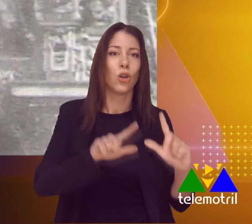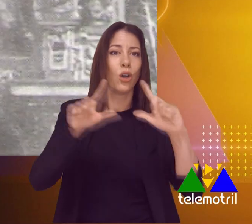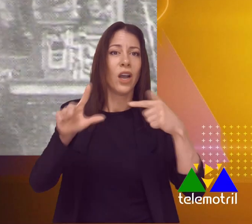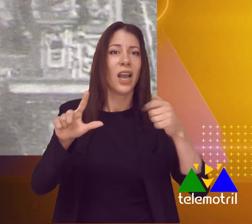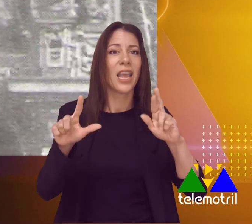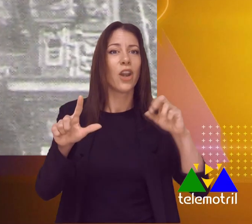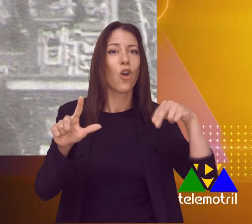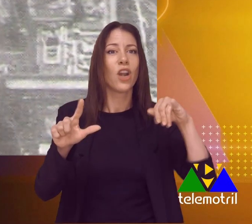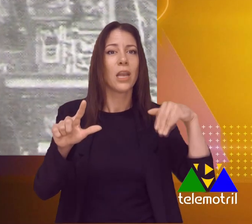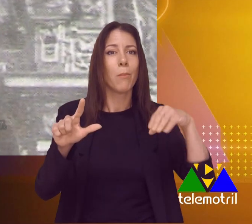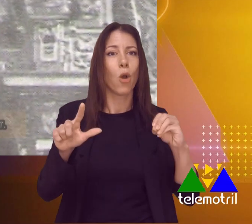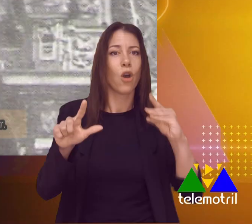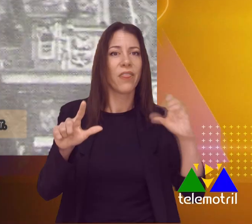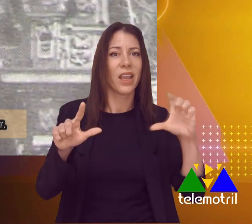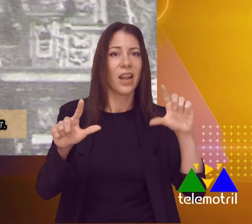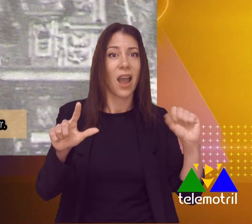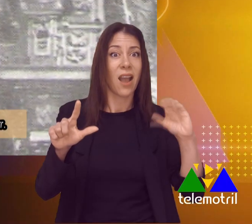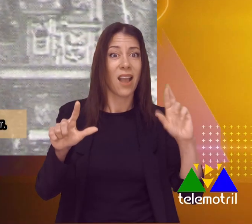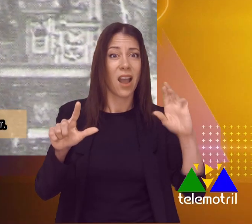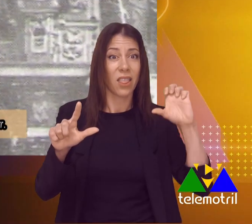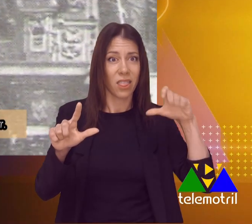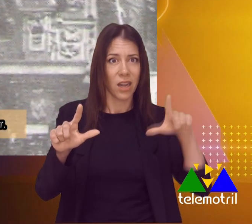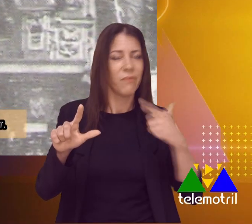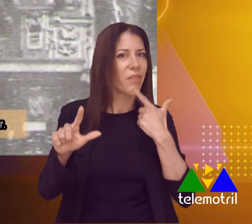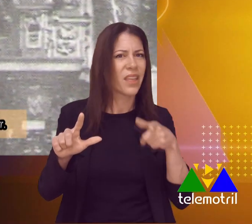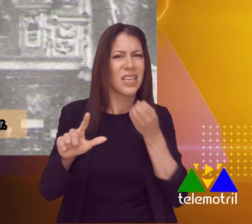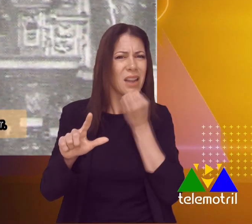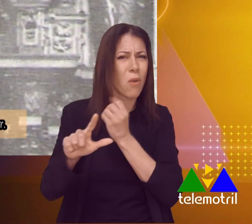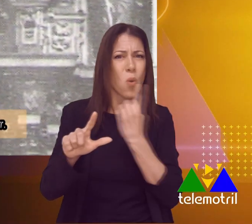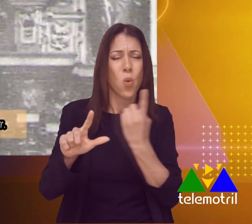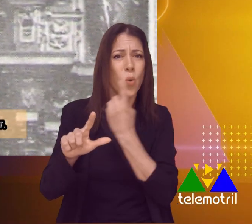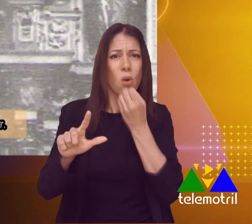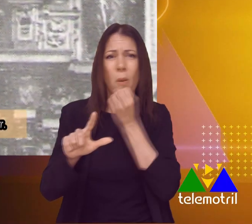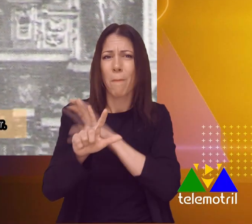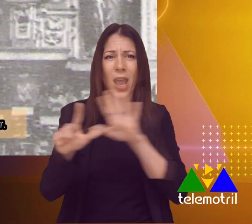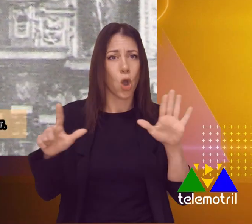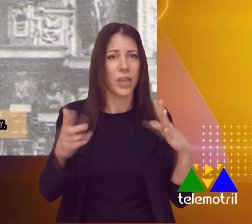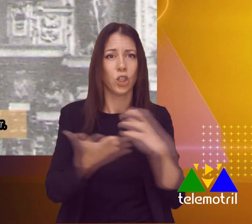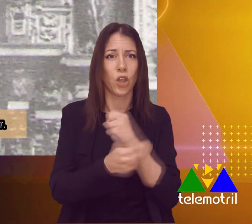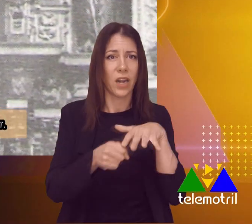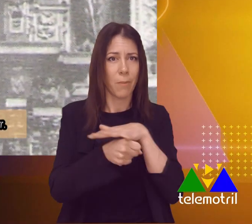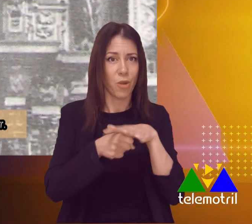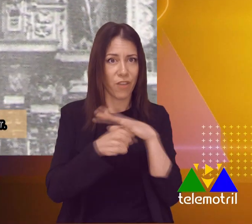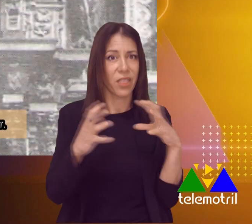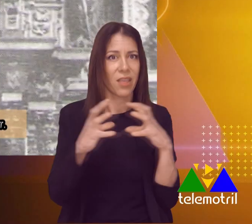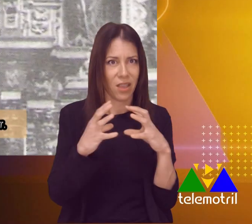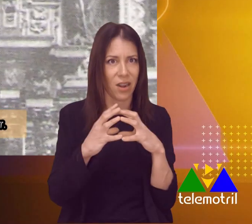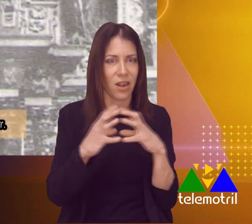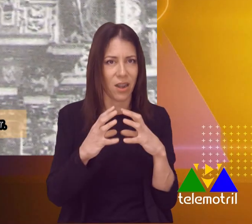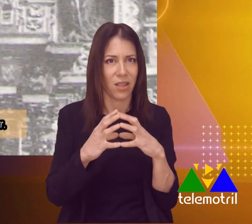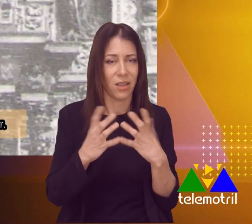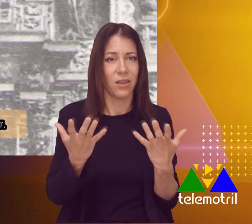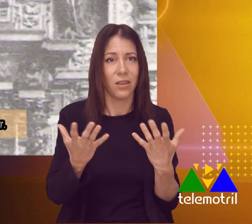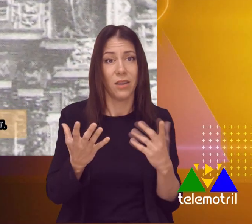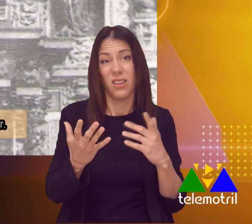alguna bibliografía como uno de los mejores retablos que había en la provincia de Granada, ¿eh? Claro. Es decir, el que tuvimos,